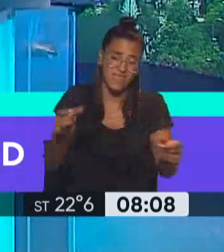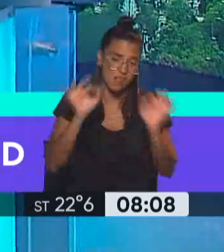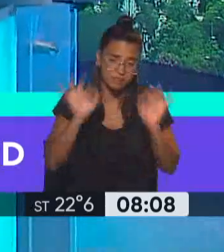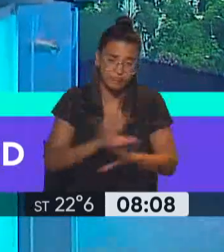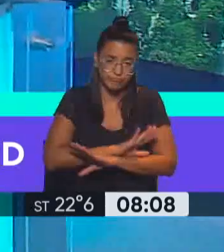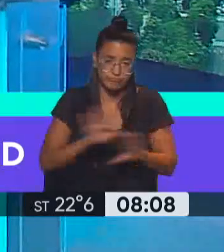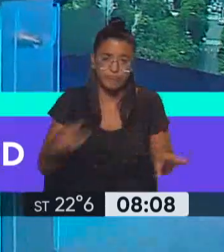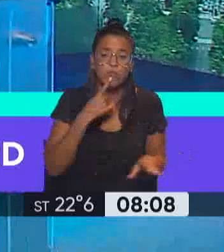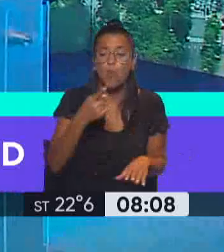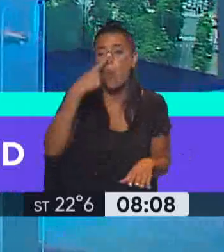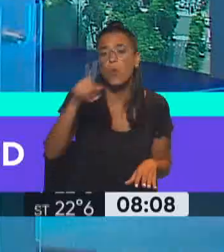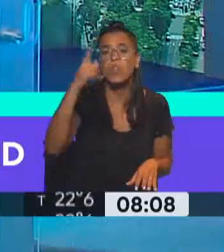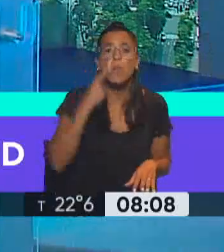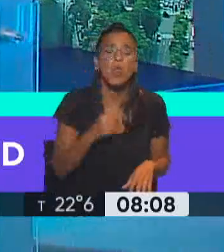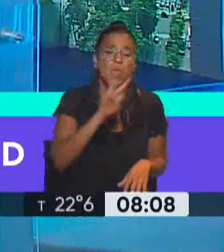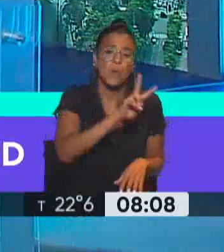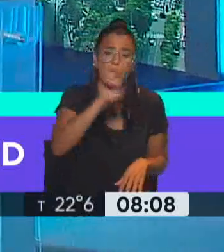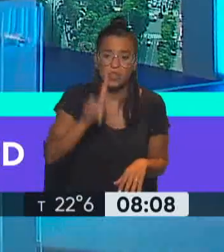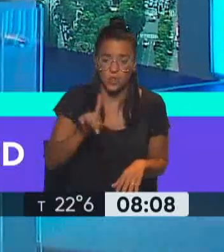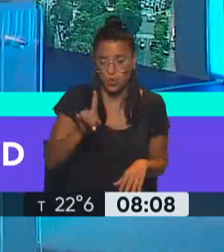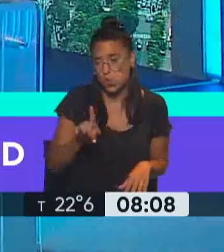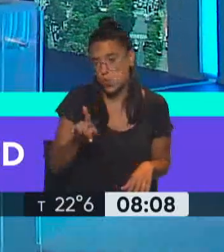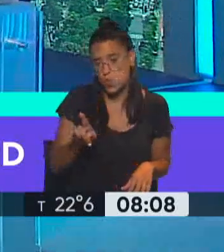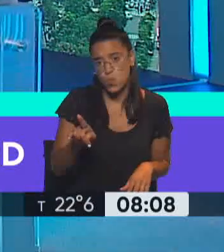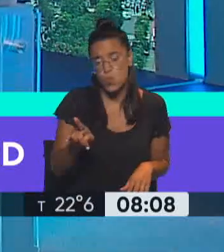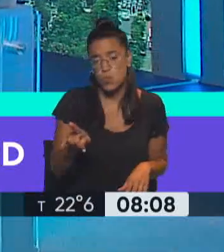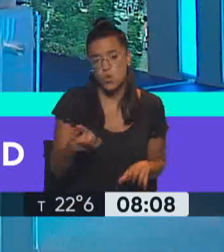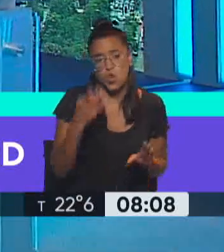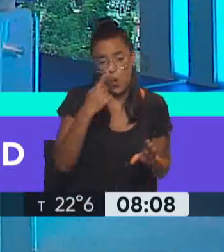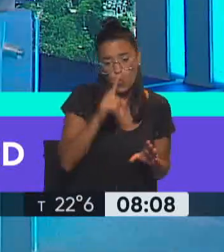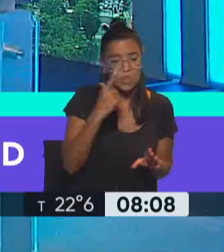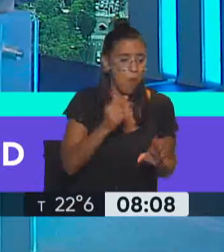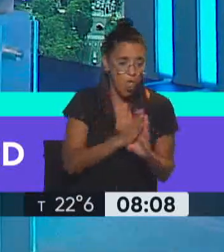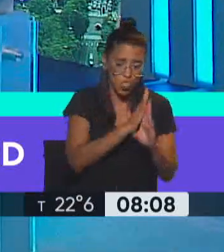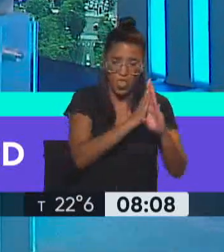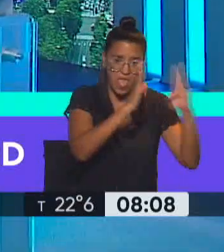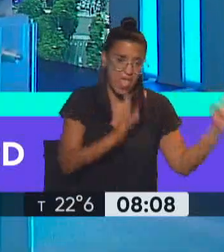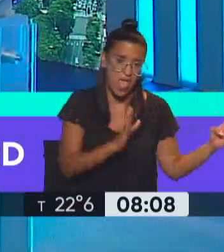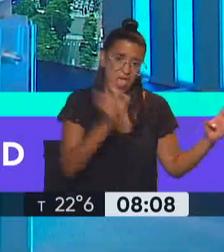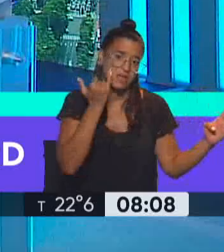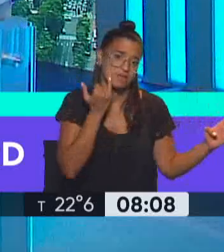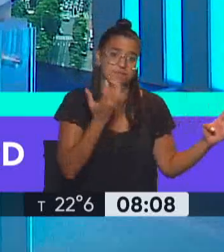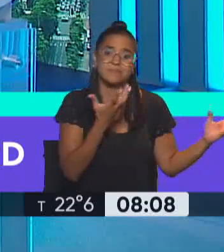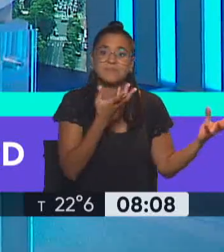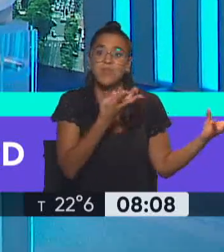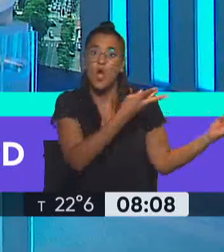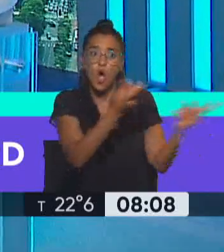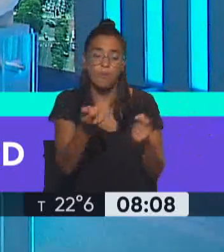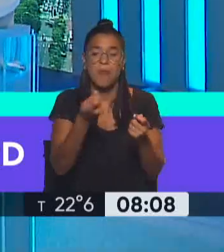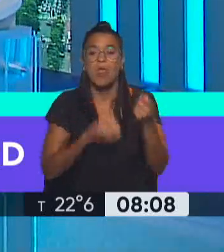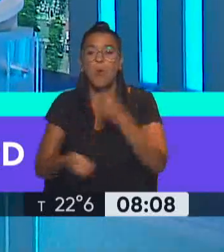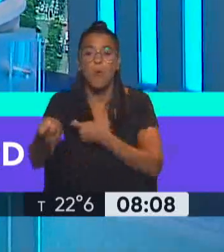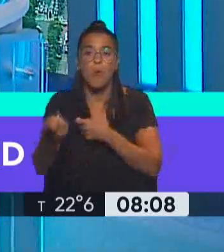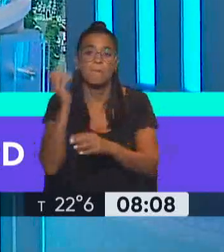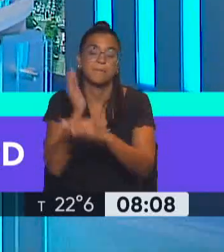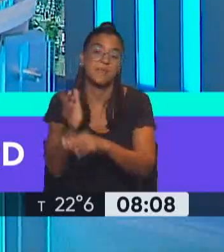digamos en el último día de 2021 era el último día que tenía para sacar cosas y que te volvieran la mitad obviamente que si